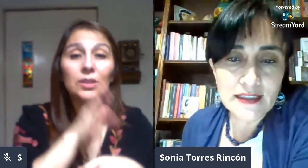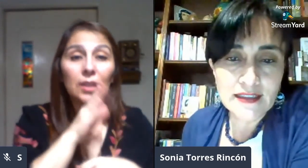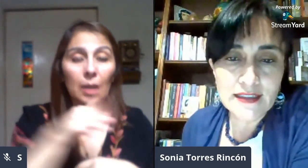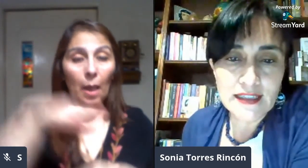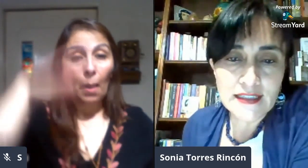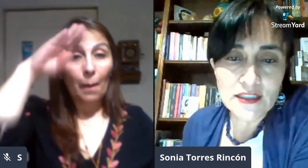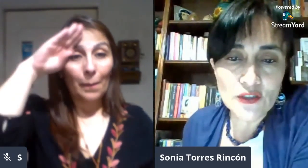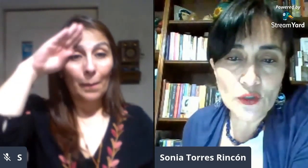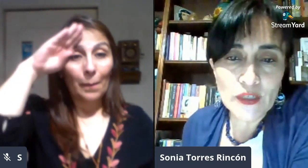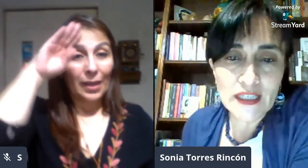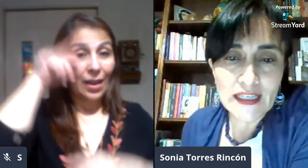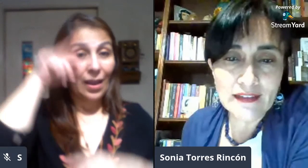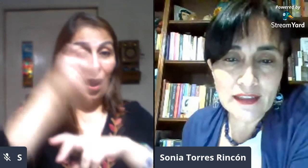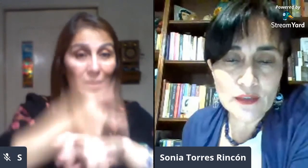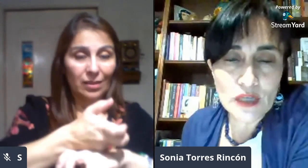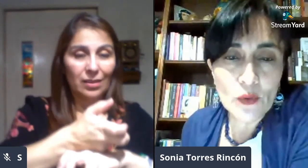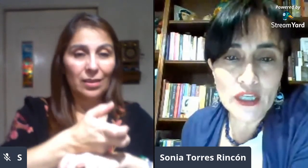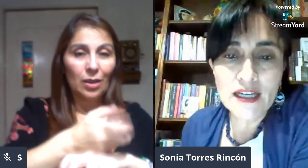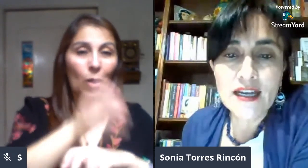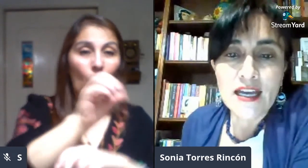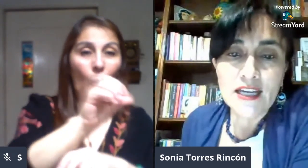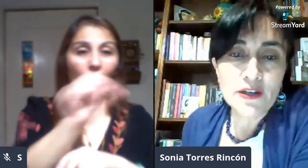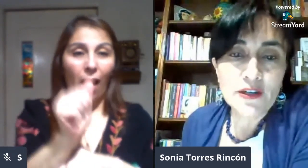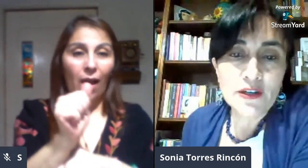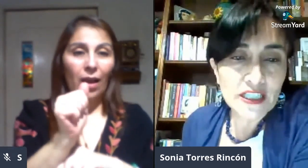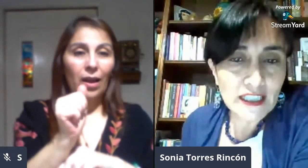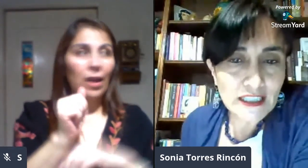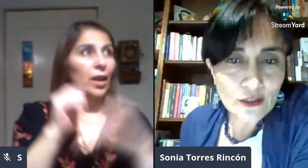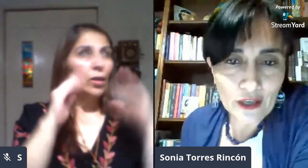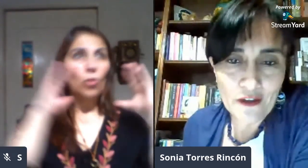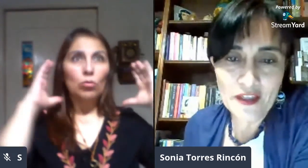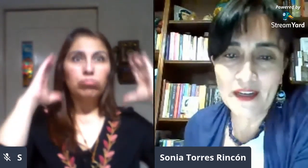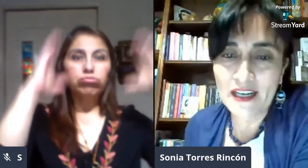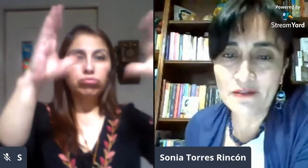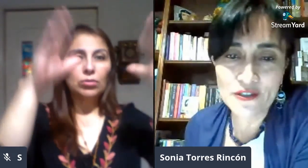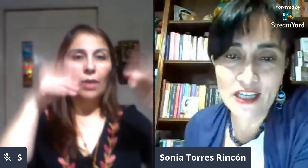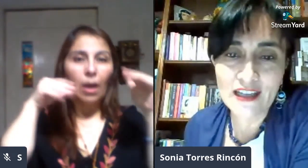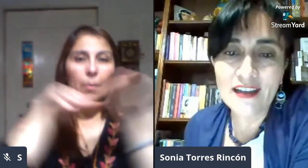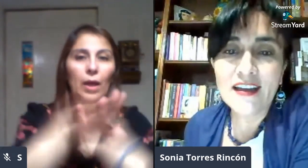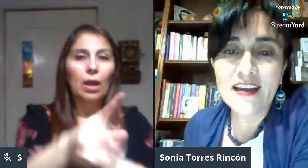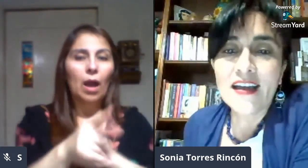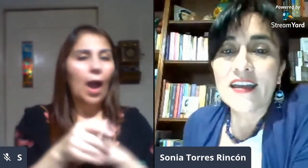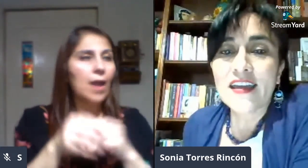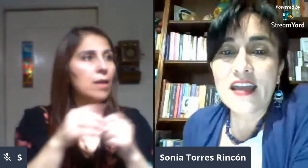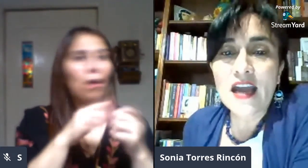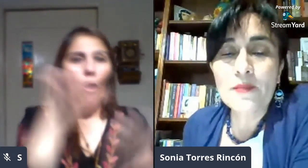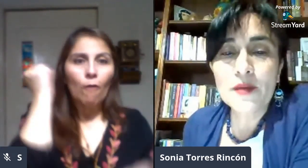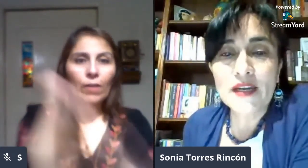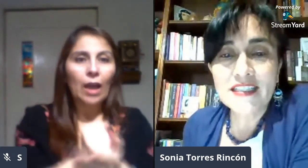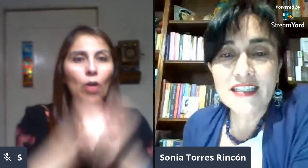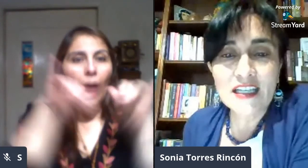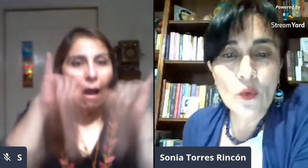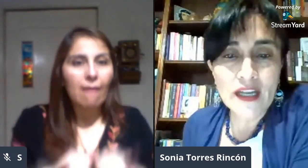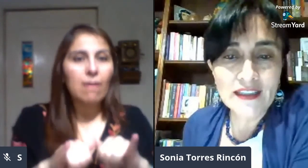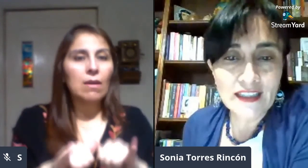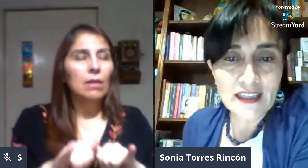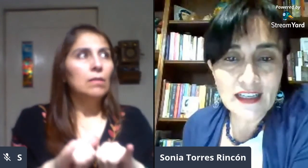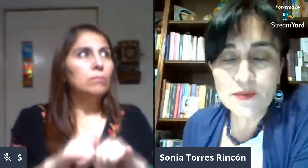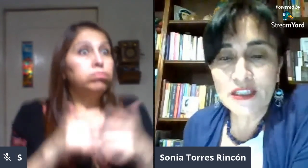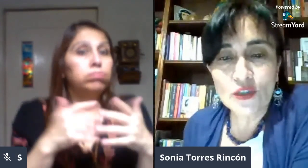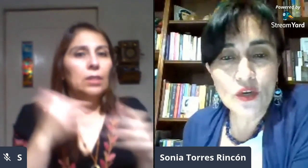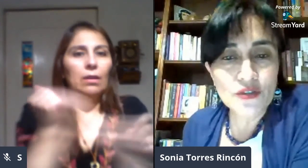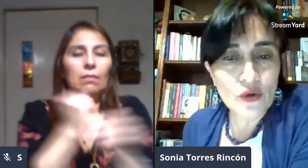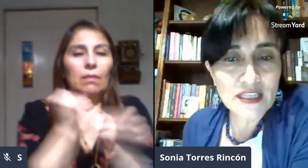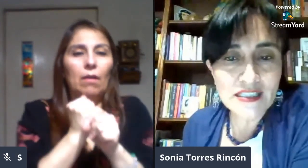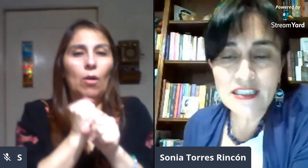vigilante y el señor vigilante en una bodega, que fueron retenidos de manera forzada a permanecer en cuarentena